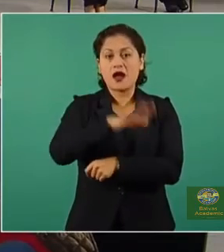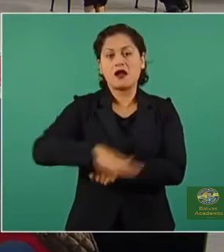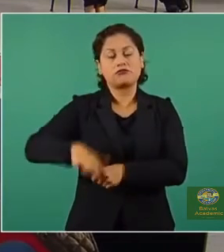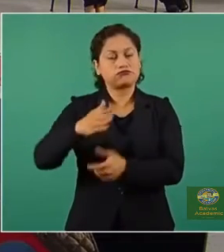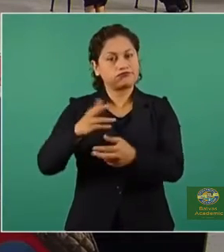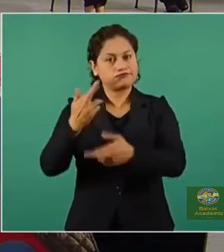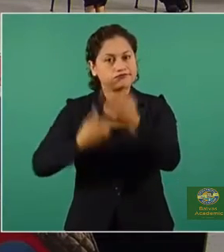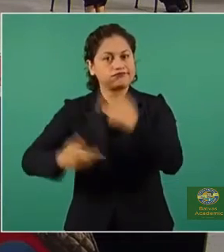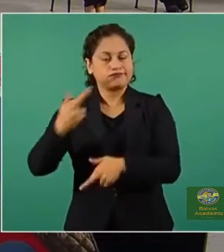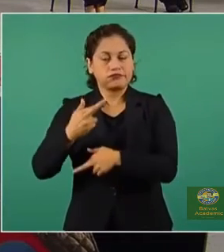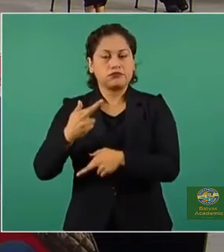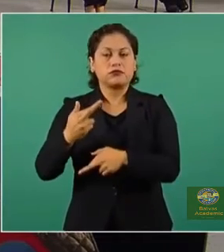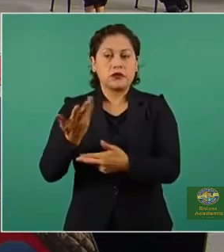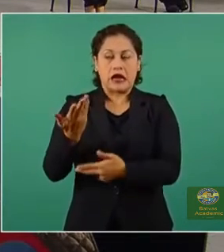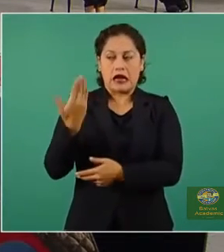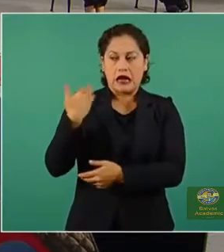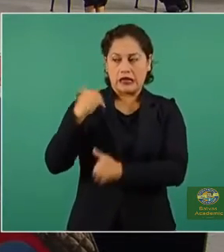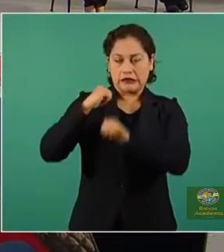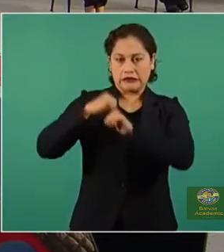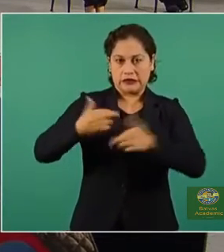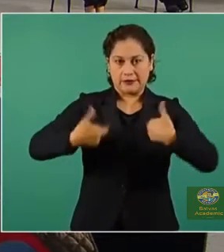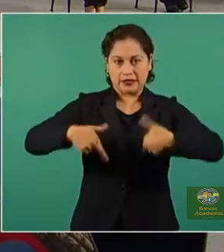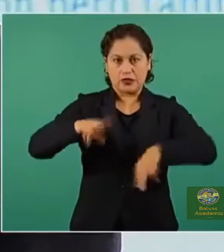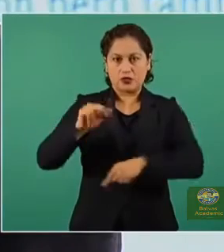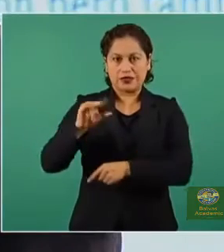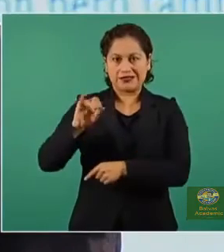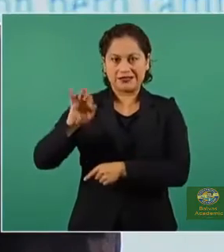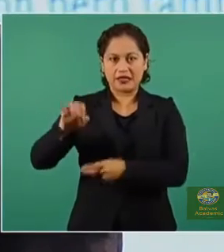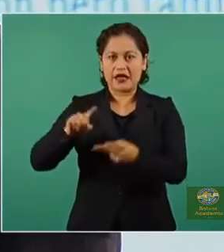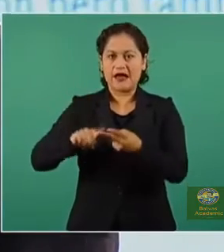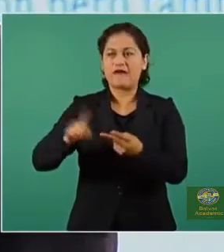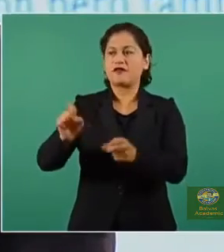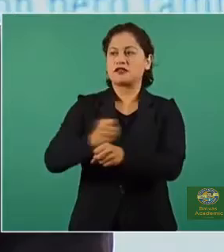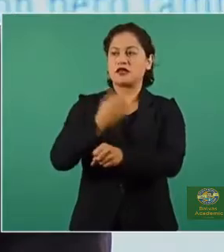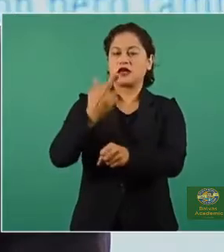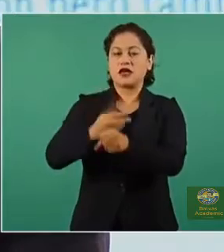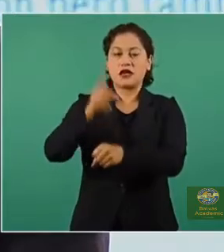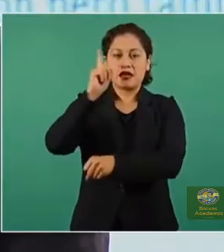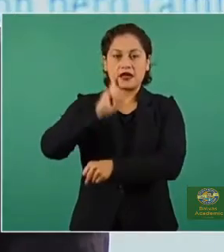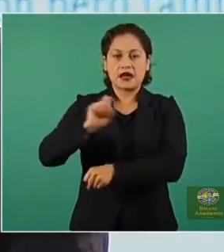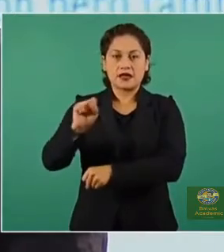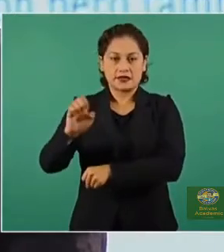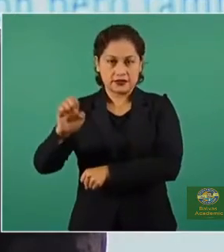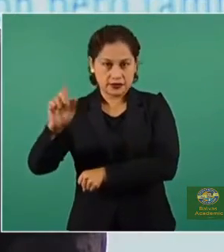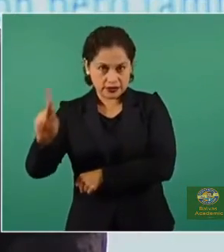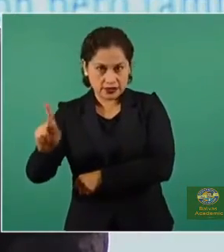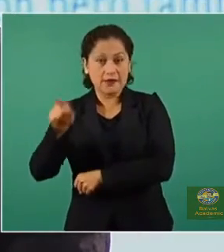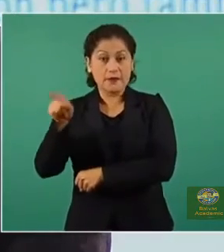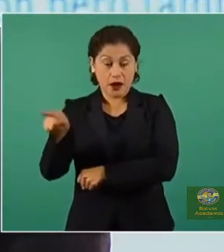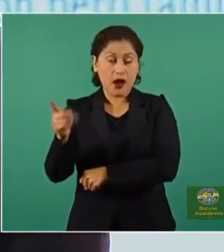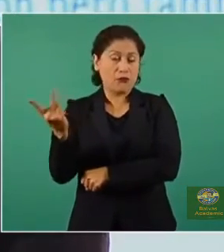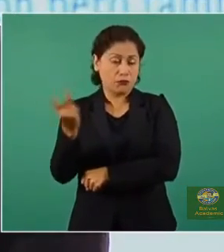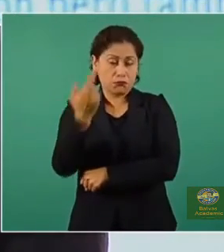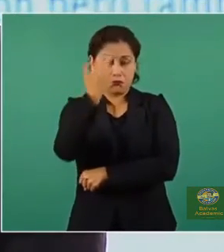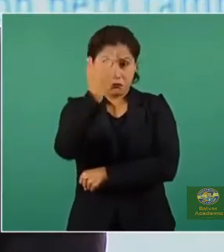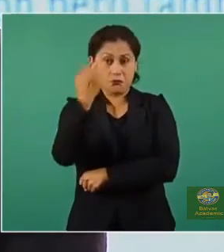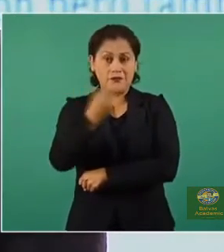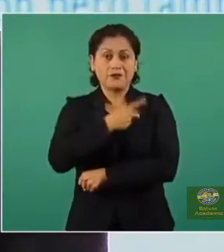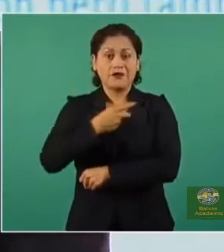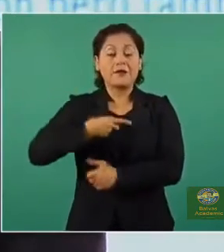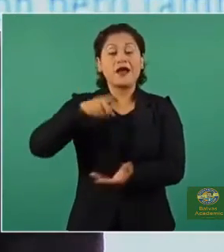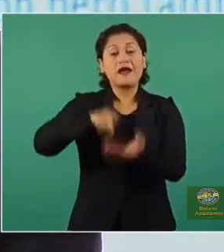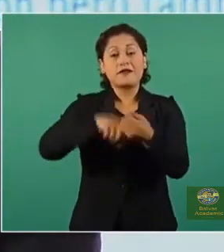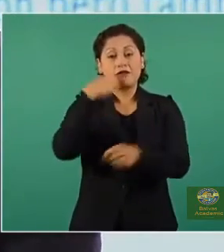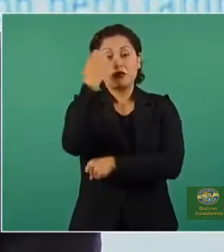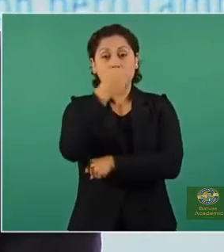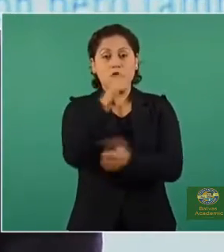el representante de UNICEF, la Secretaría de Educación, y hay que fortalecer las medidas preventivas sanitarias, incentivando el